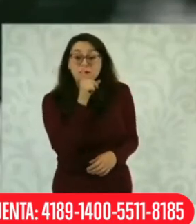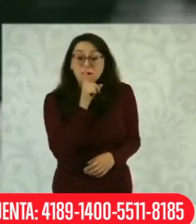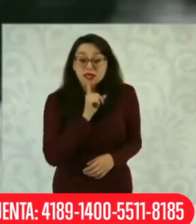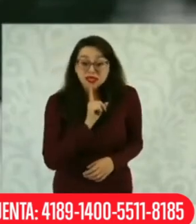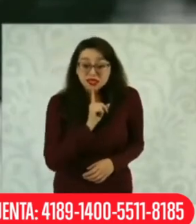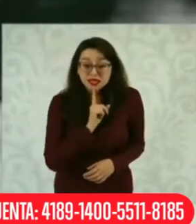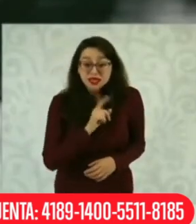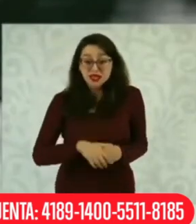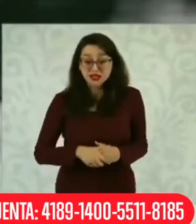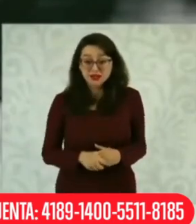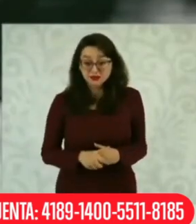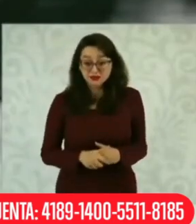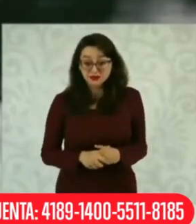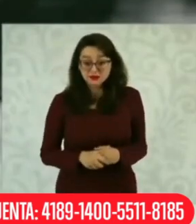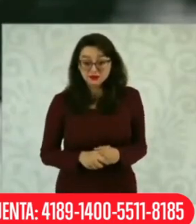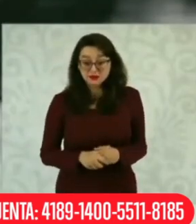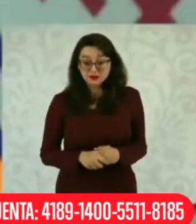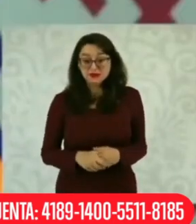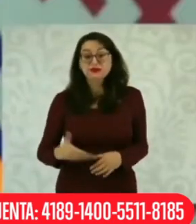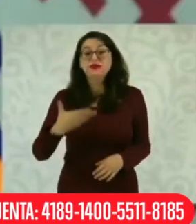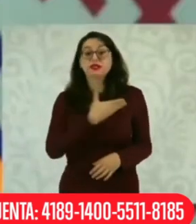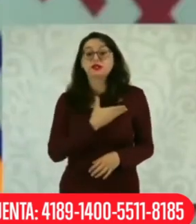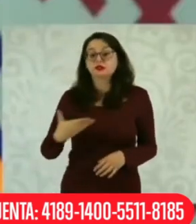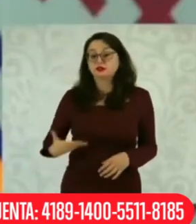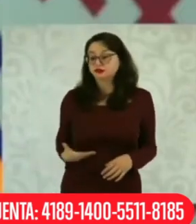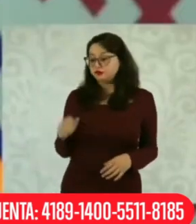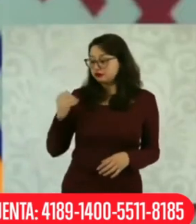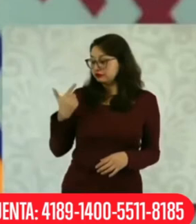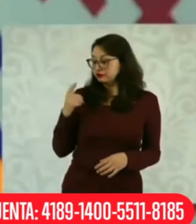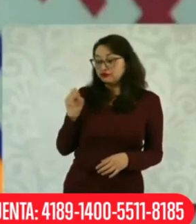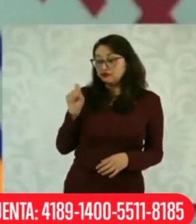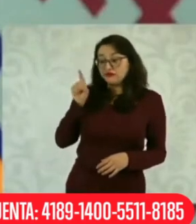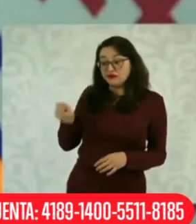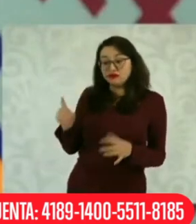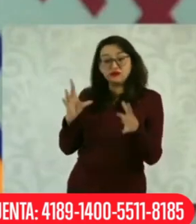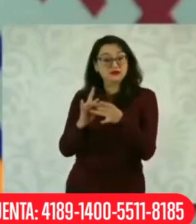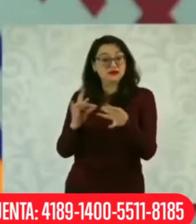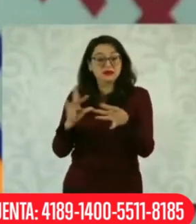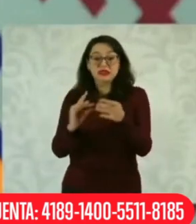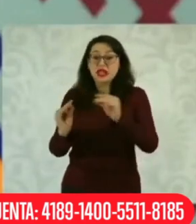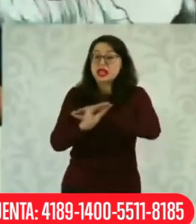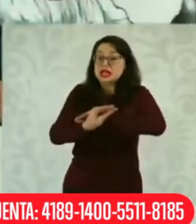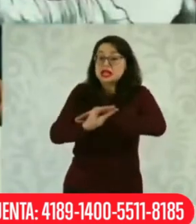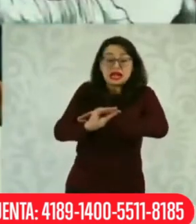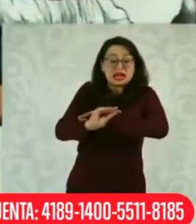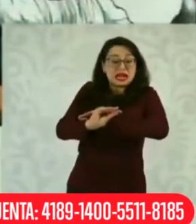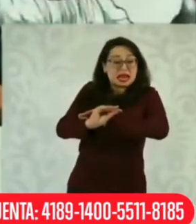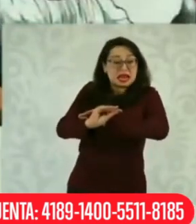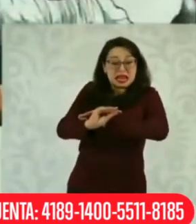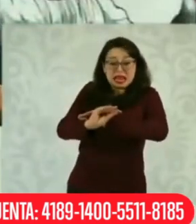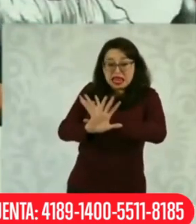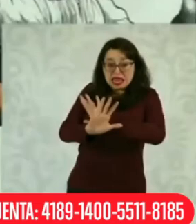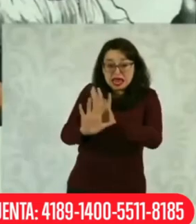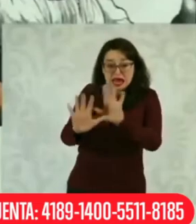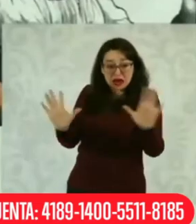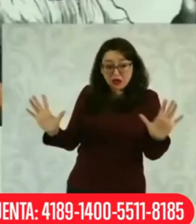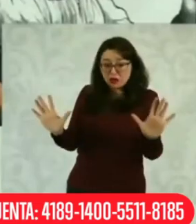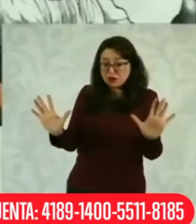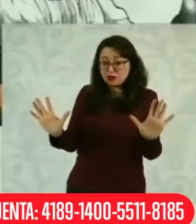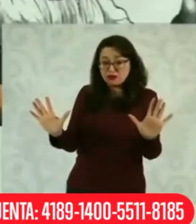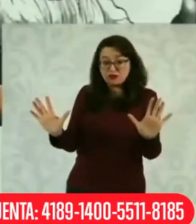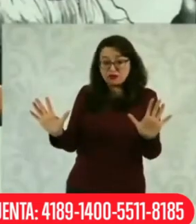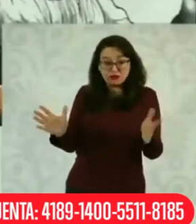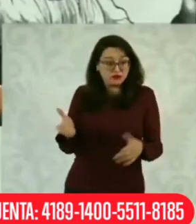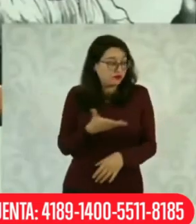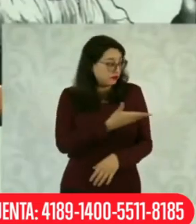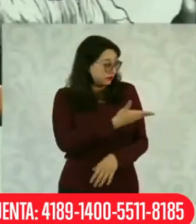asuntos. El señor presidente López Obrador fue clarísimo. dijo y lo logró, y aquí está el que